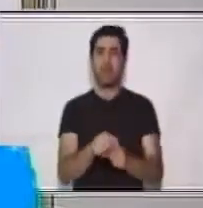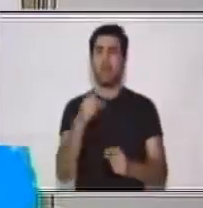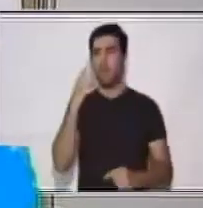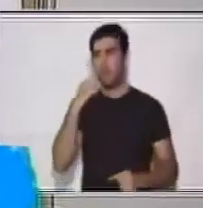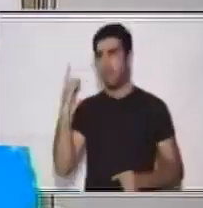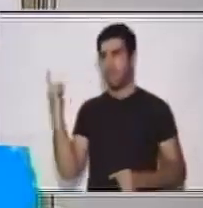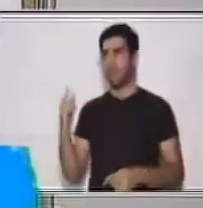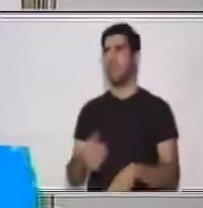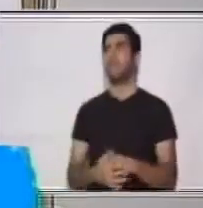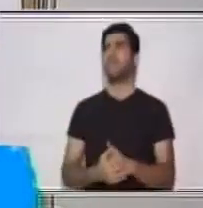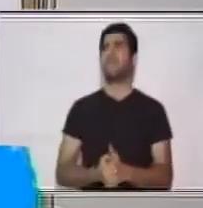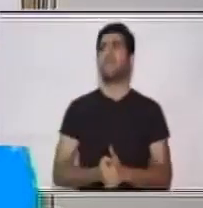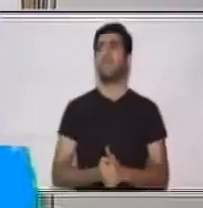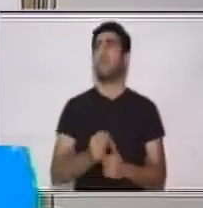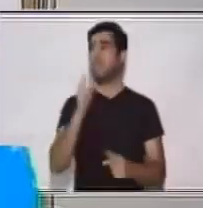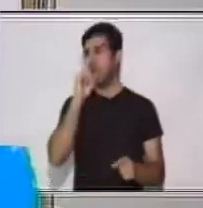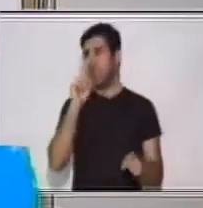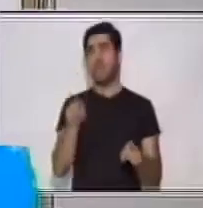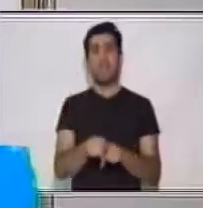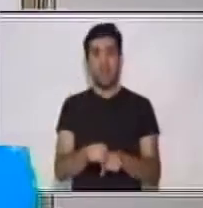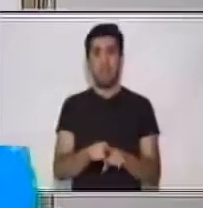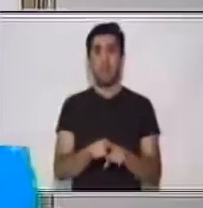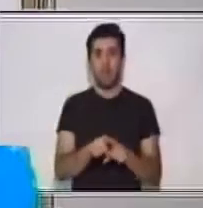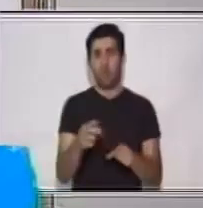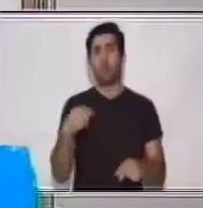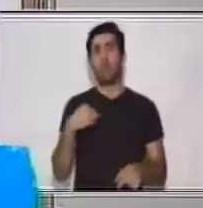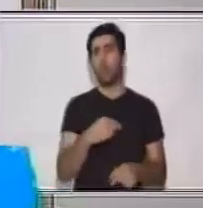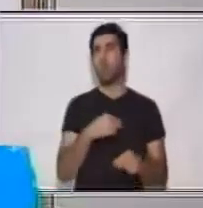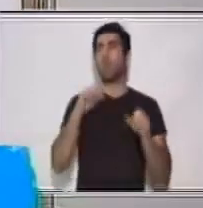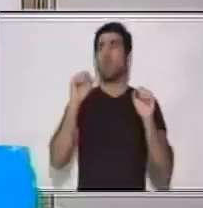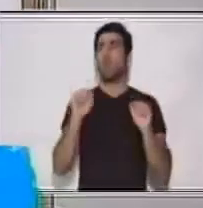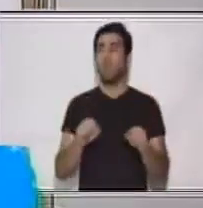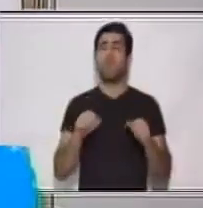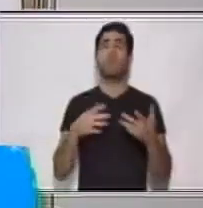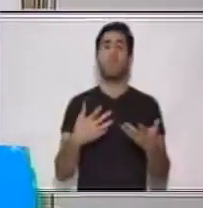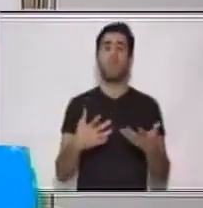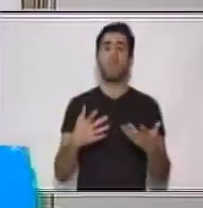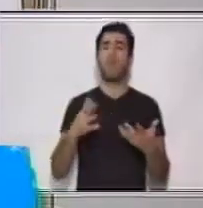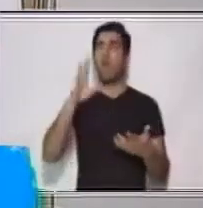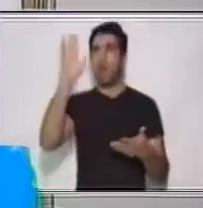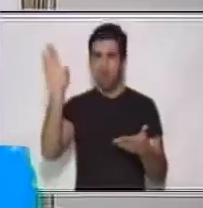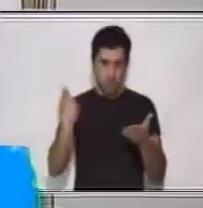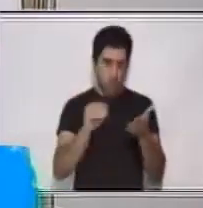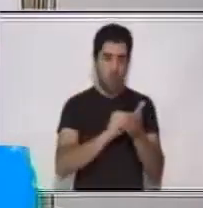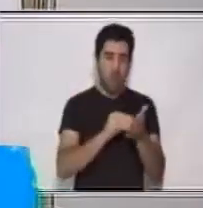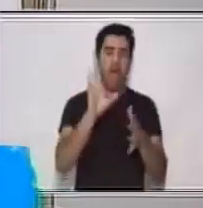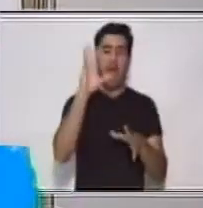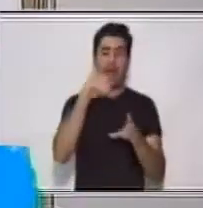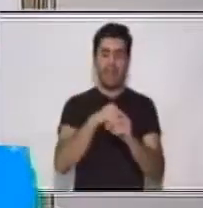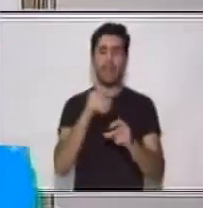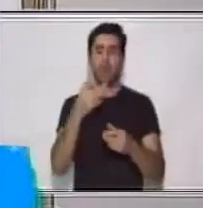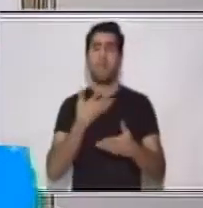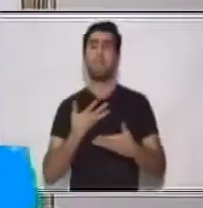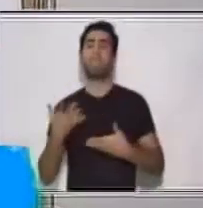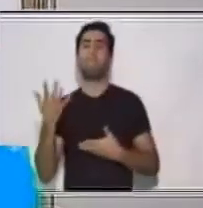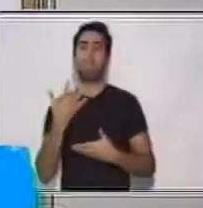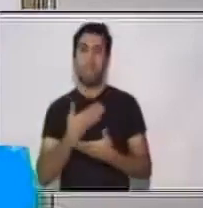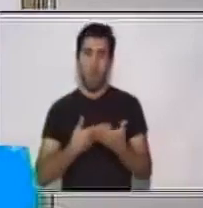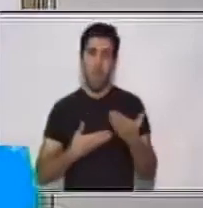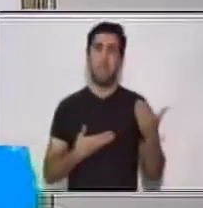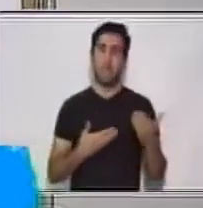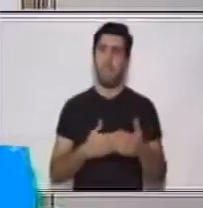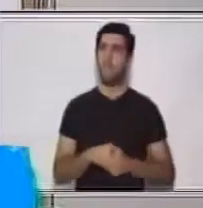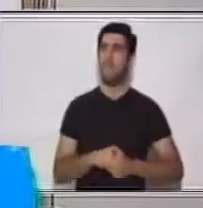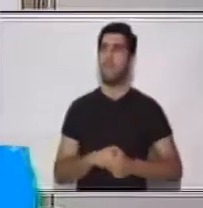que lo conforman y también pues que lo podemos colocar dentro de un poema lírico.